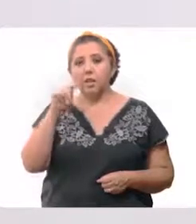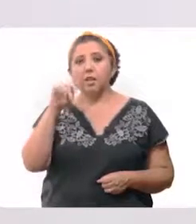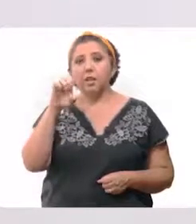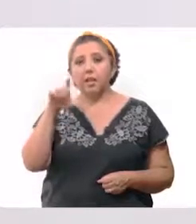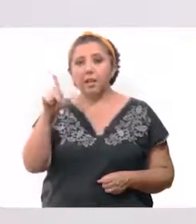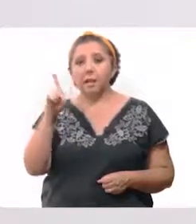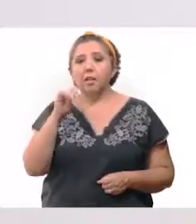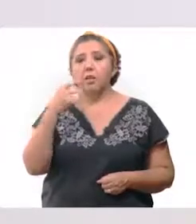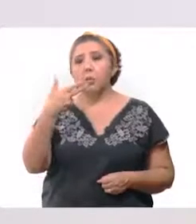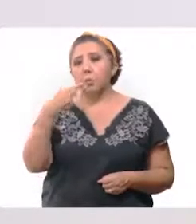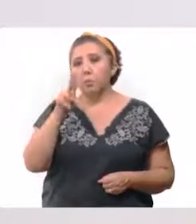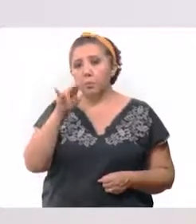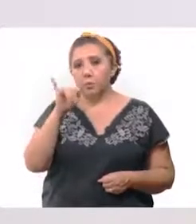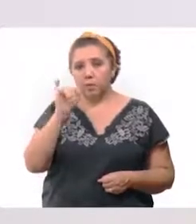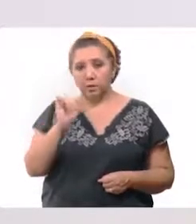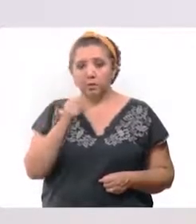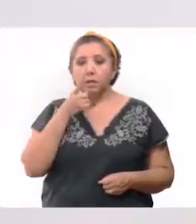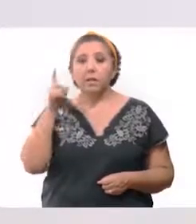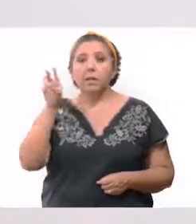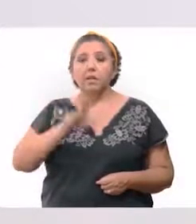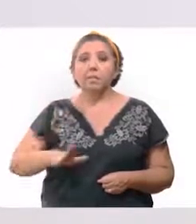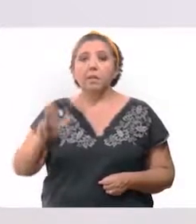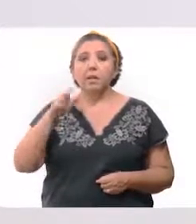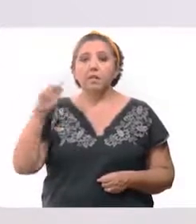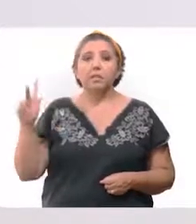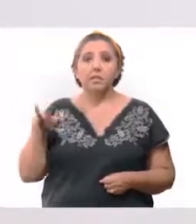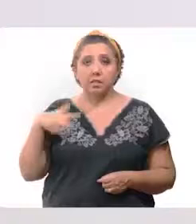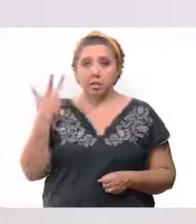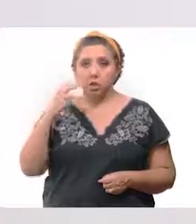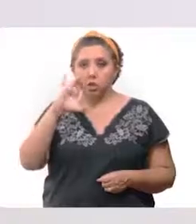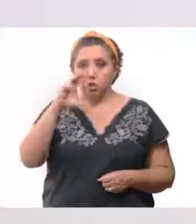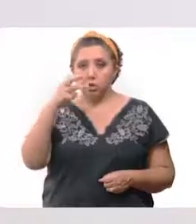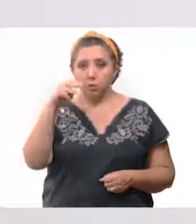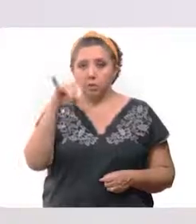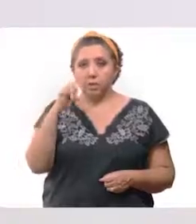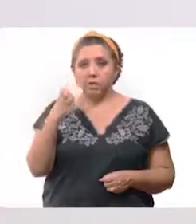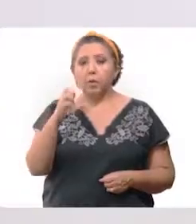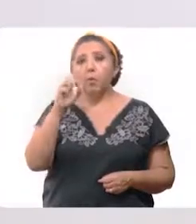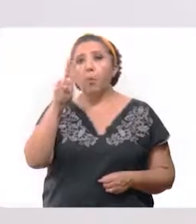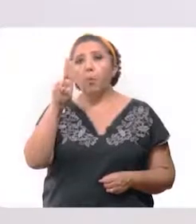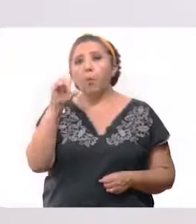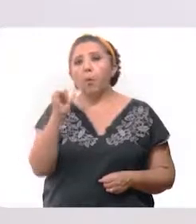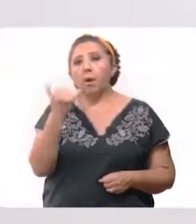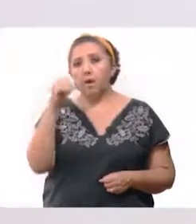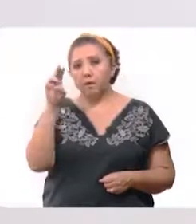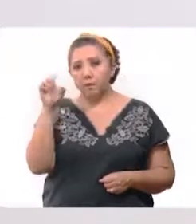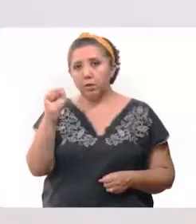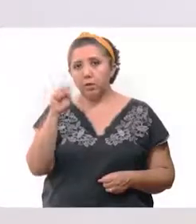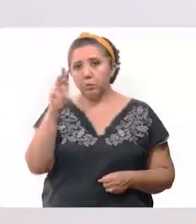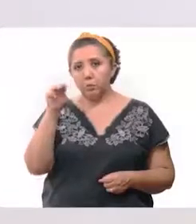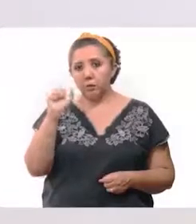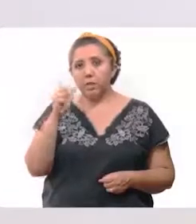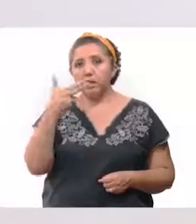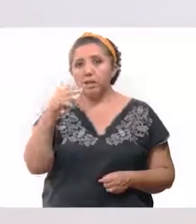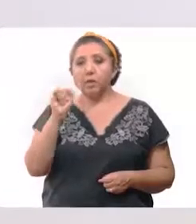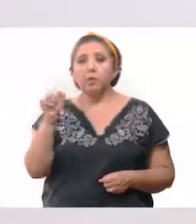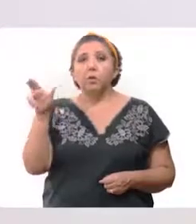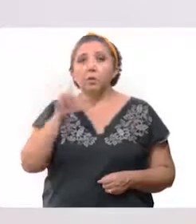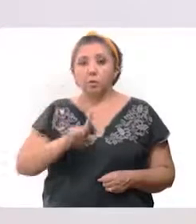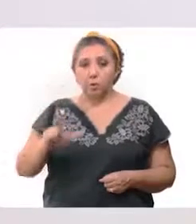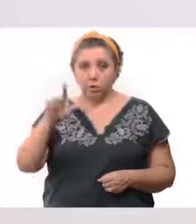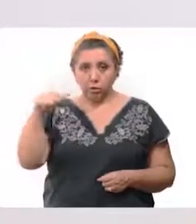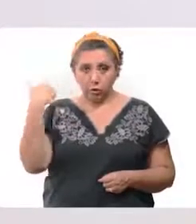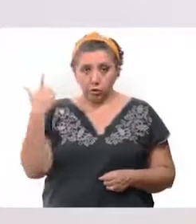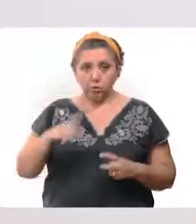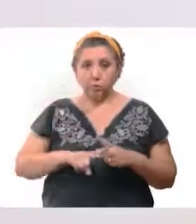Venegas, Yobaín y Jují. El martes 13 en los municipios de Chumayel, Tatsiu, Guayma y Suma de Hidalgo. El lunes 12 comenzó